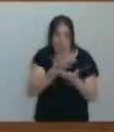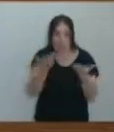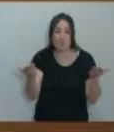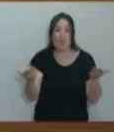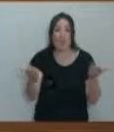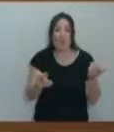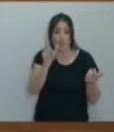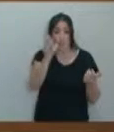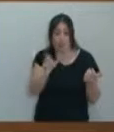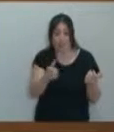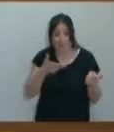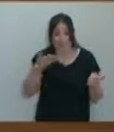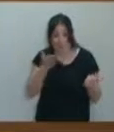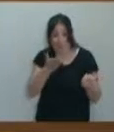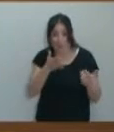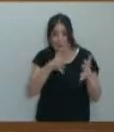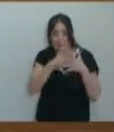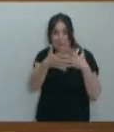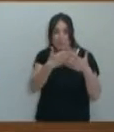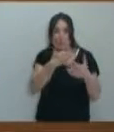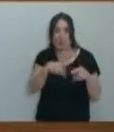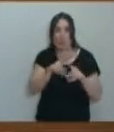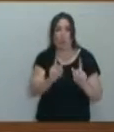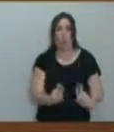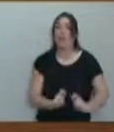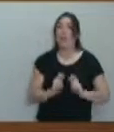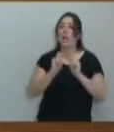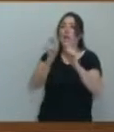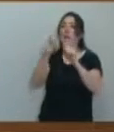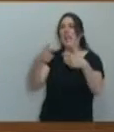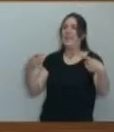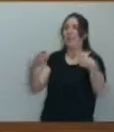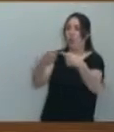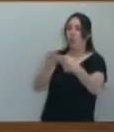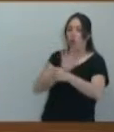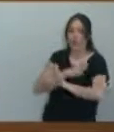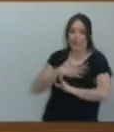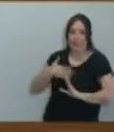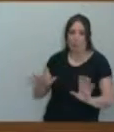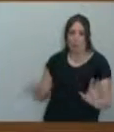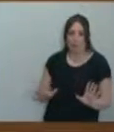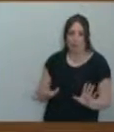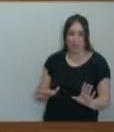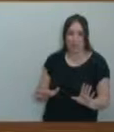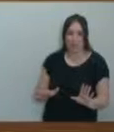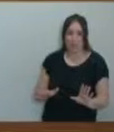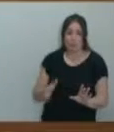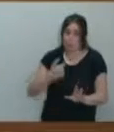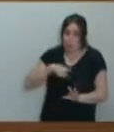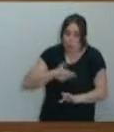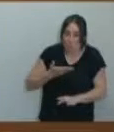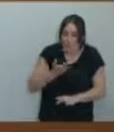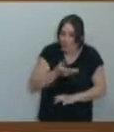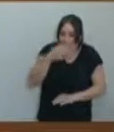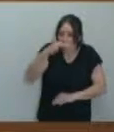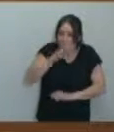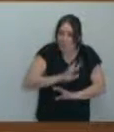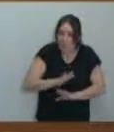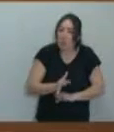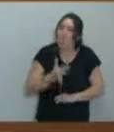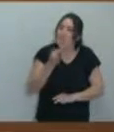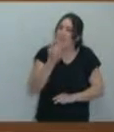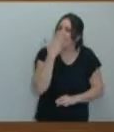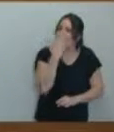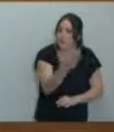persona, al que pide transparencia, colocarle el marchamo de enemigo de lo que sea, ¿no? Y es lo único que estamos pidiendo. Y además es que,